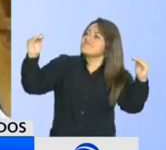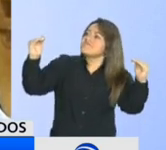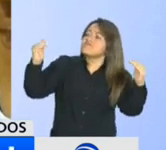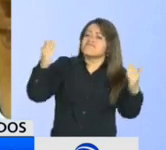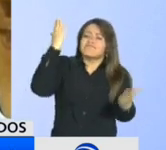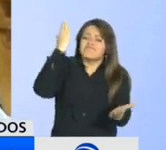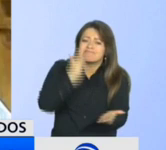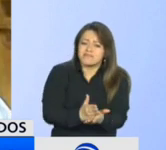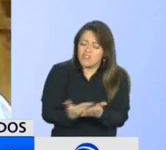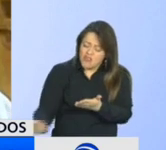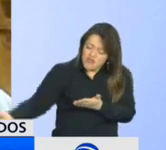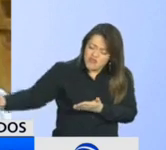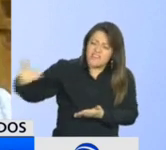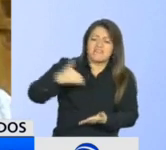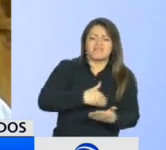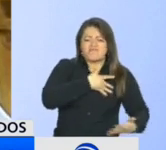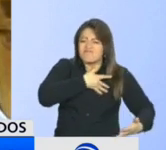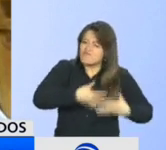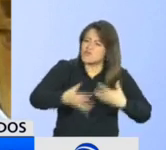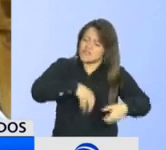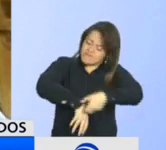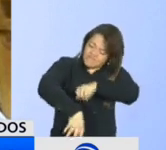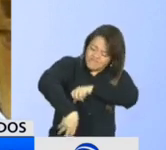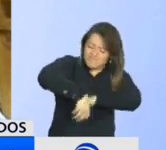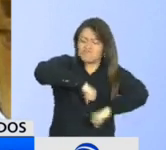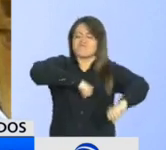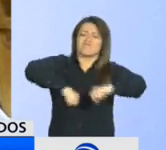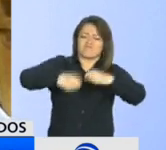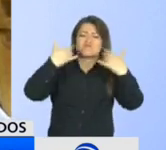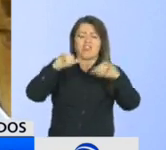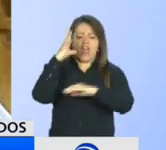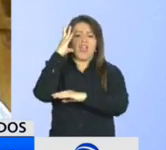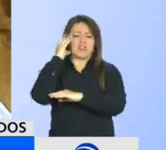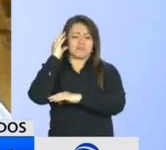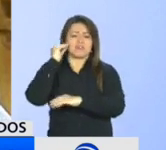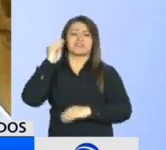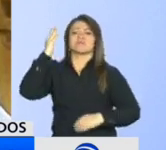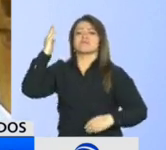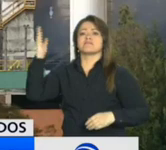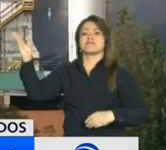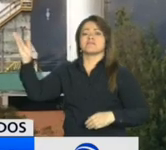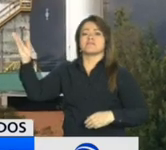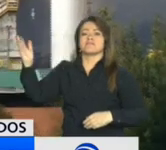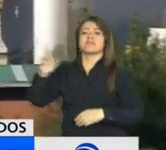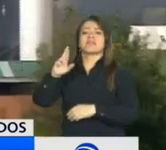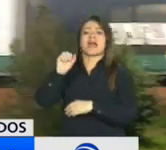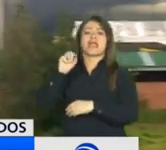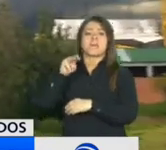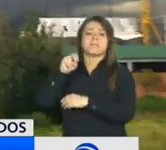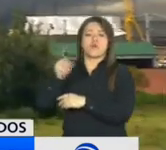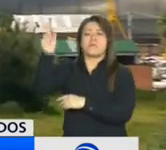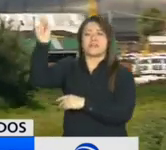hacer ahora cuando tenemos toda la experiencia del mundo? Así de contundentes son las declaraciones de Ramón Guisao,